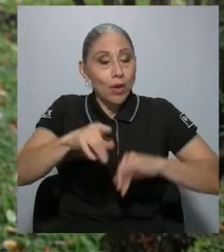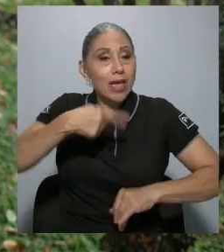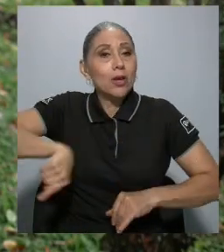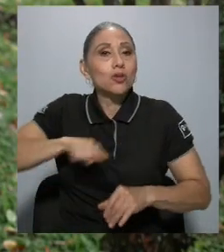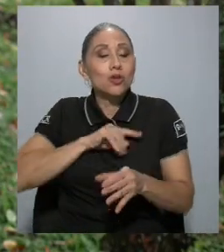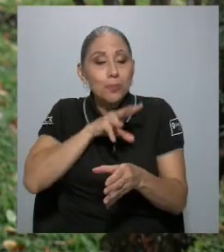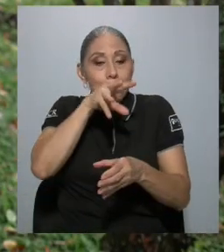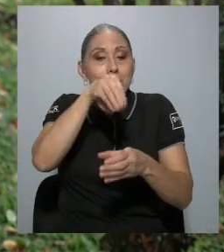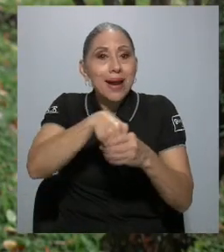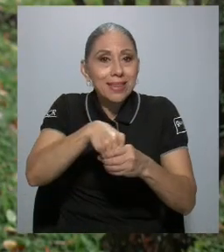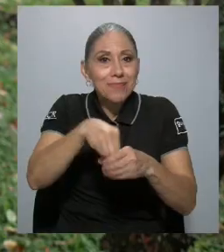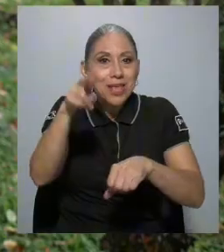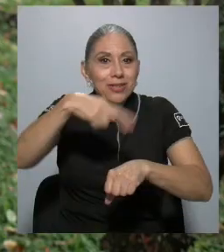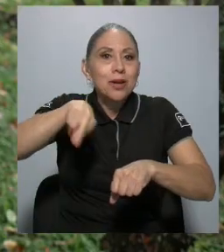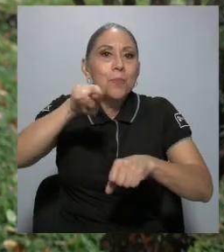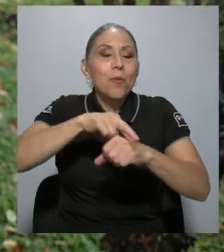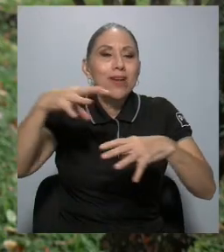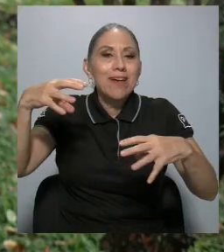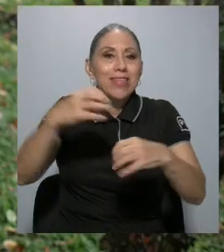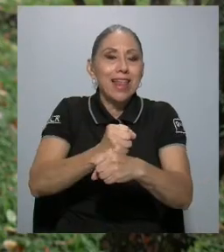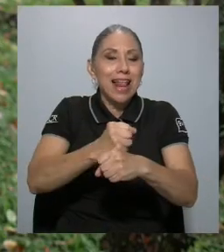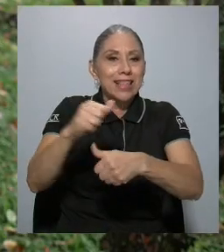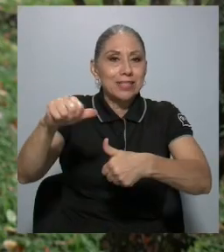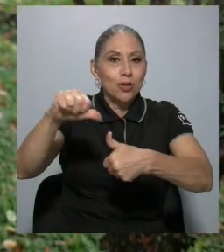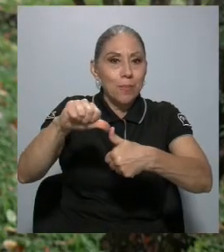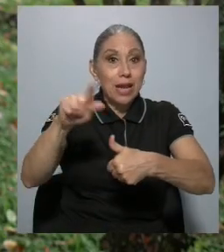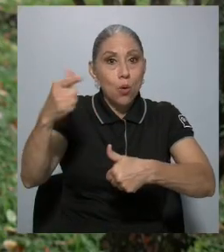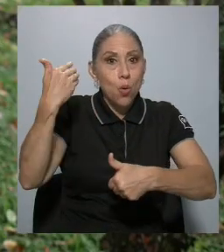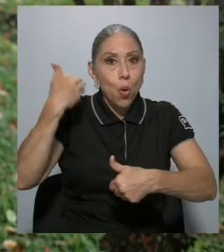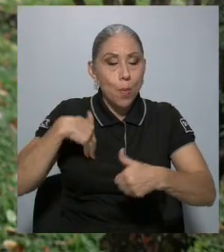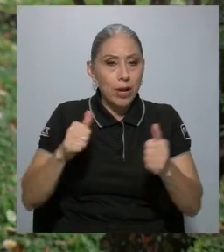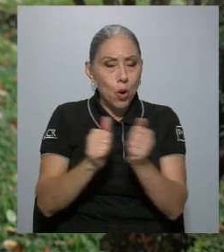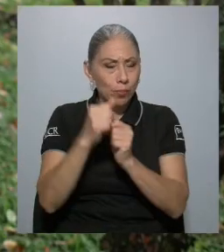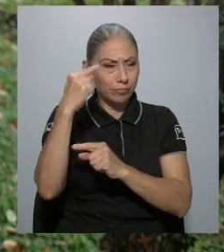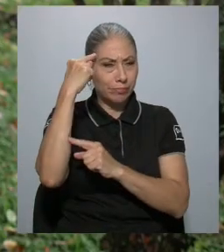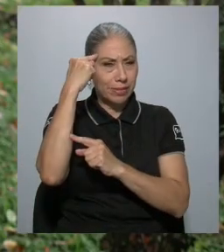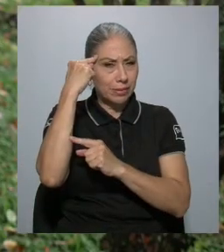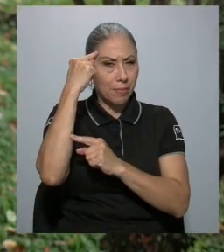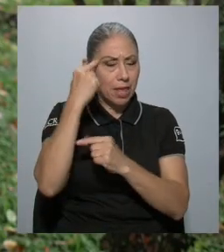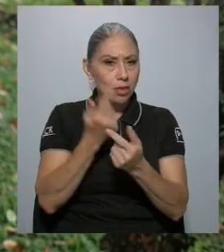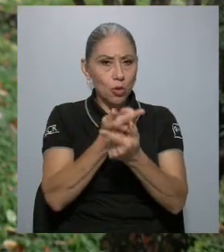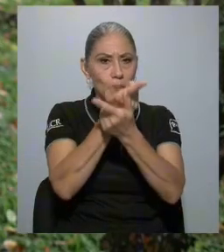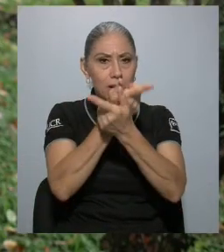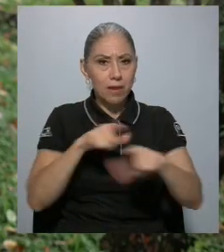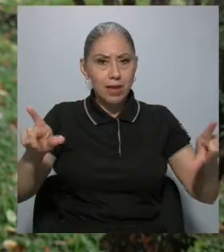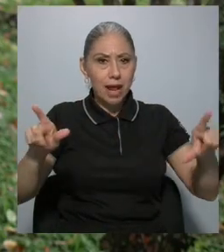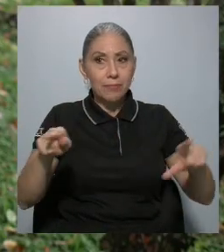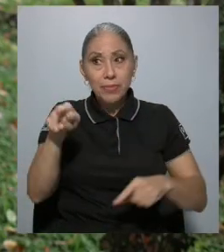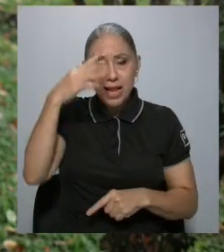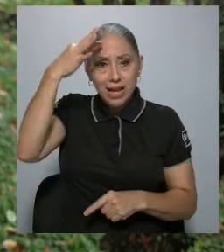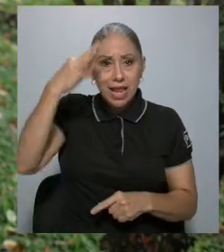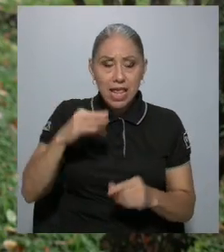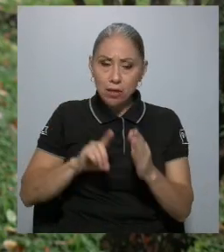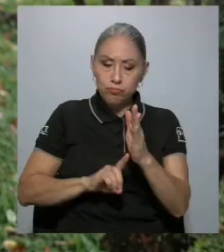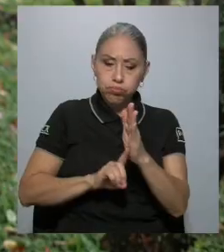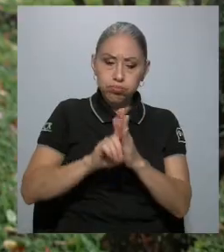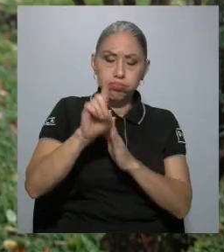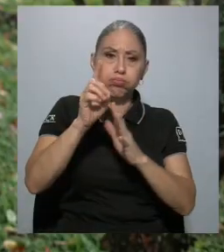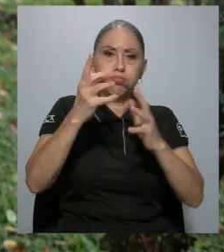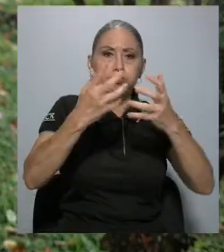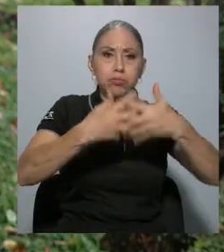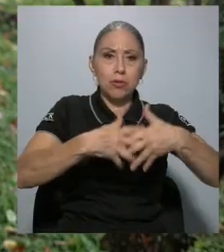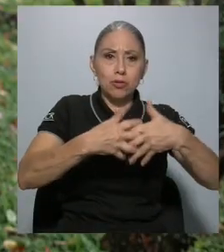parte de la República Federal de Centroamérica. Un hombre de pensamiento liberal. Creía en el desarrollo